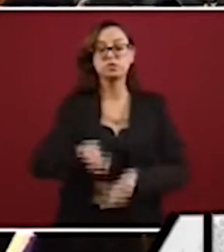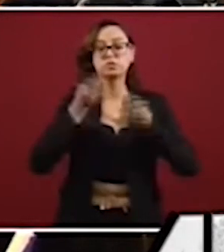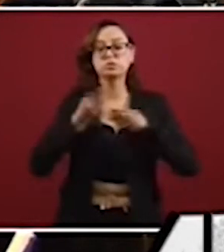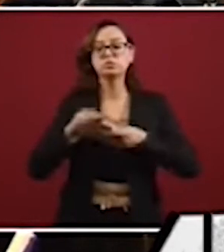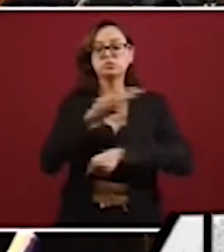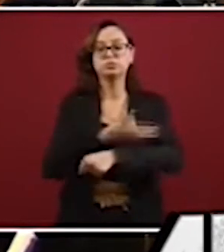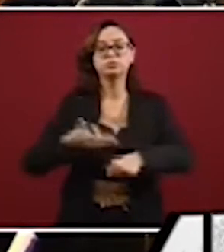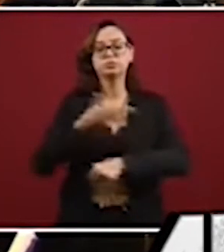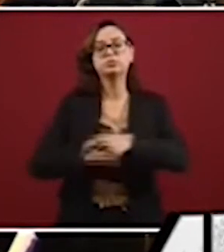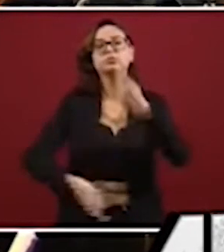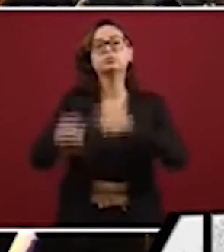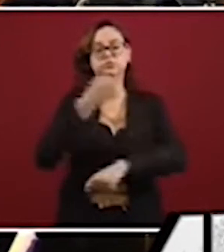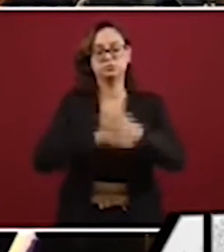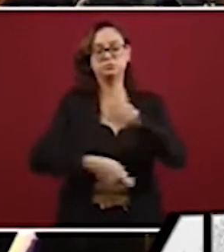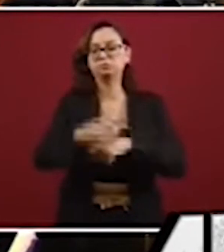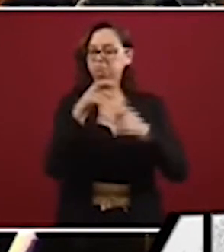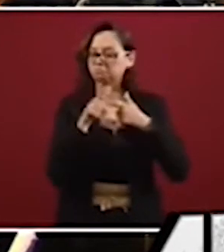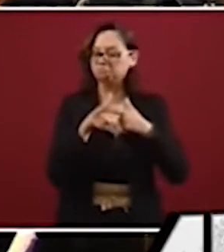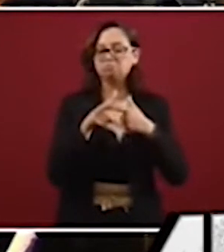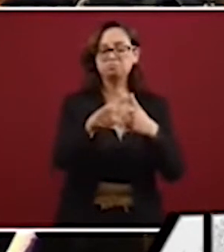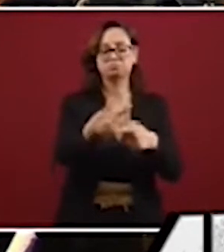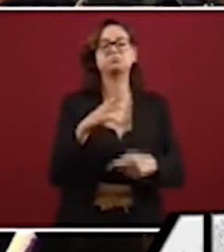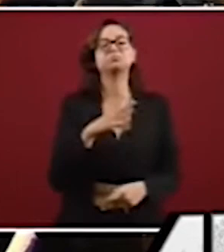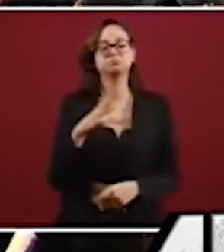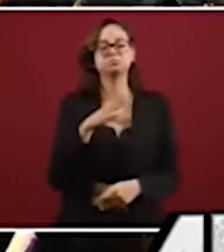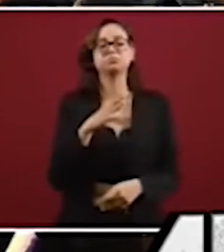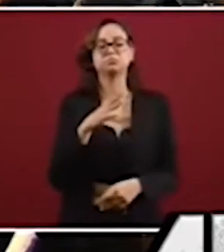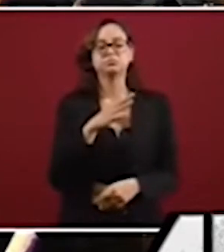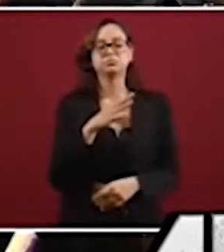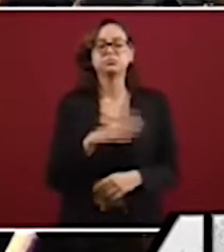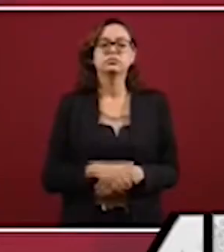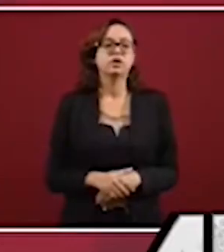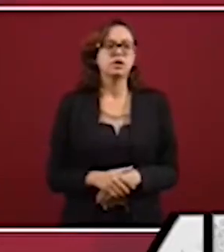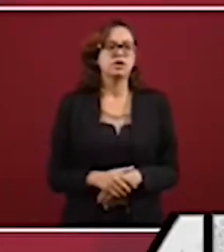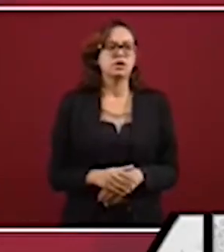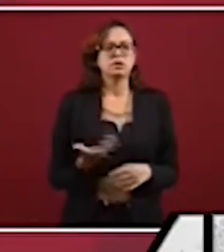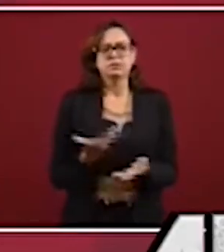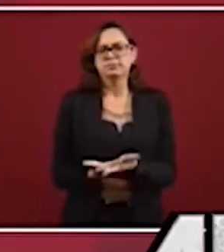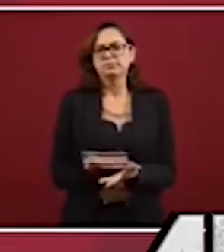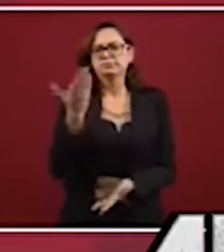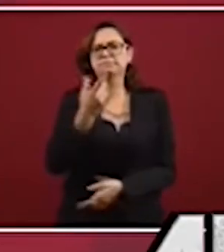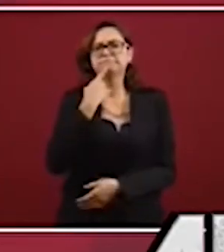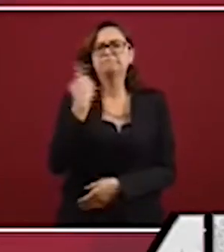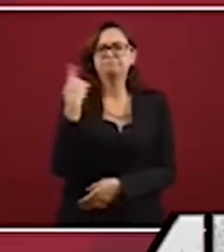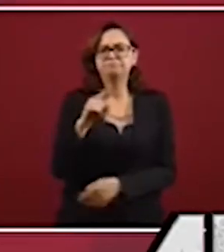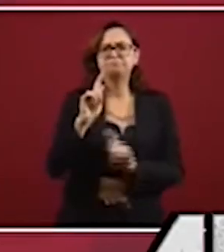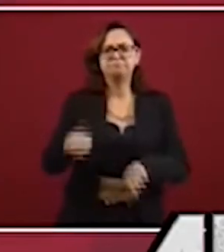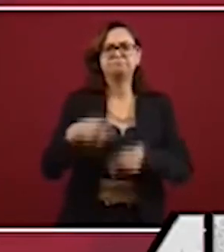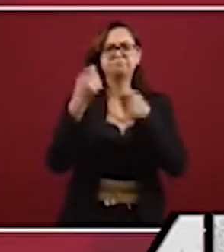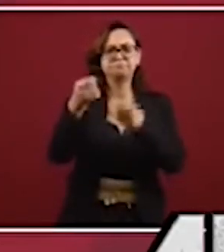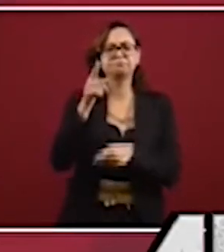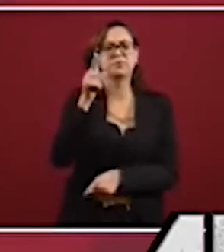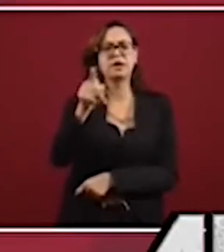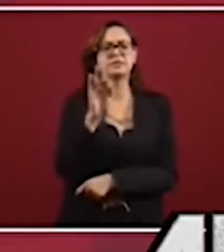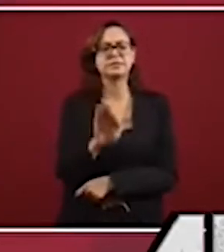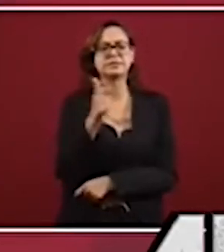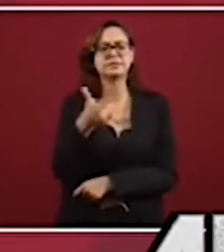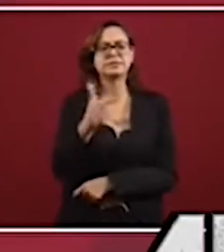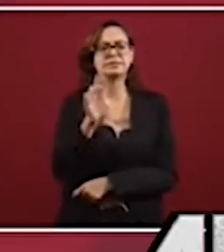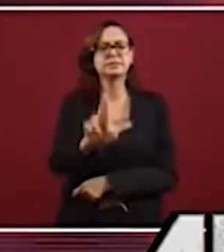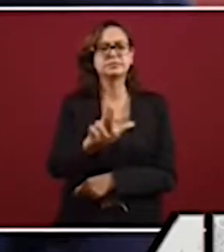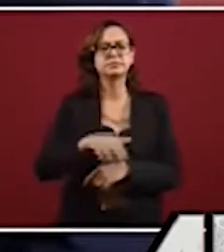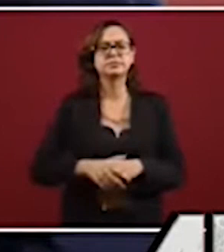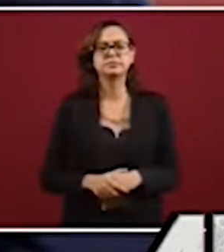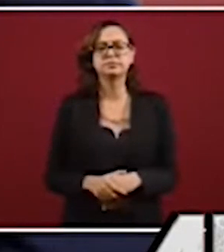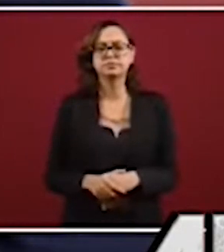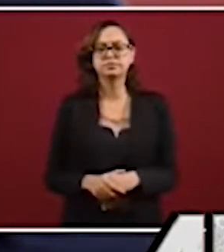tramita, se le da curso, y hay denuncias en la Fiscalía General.